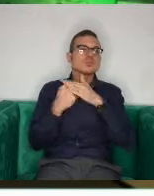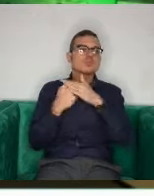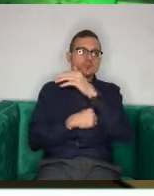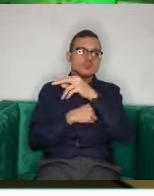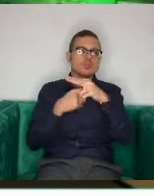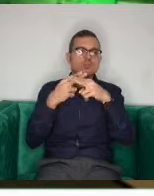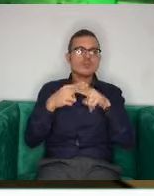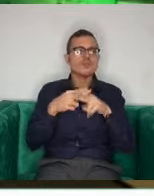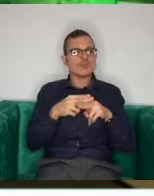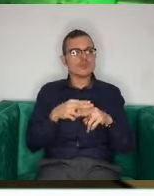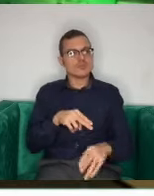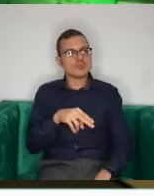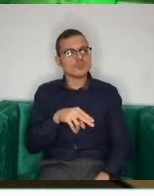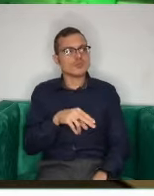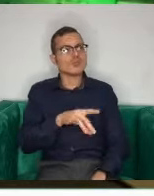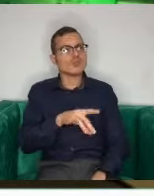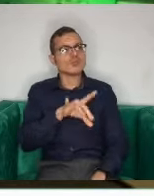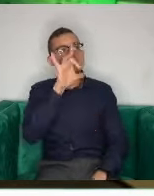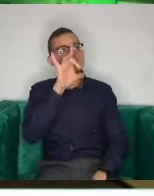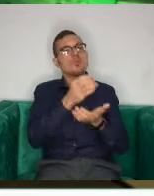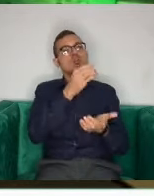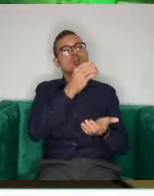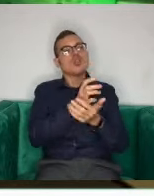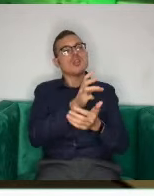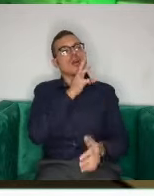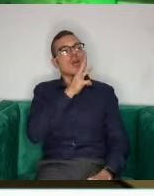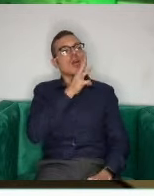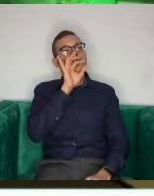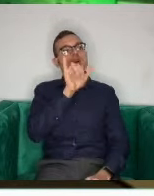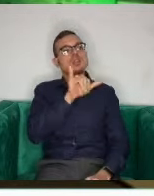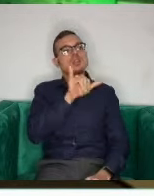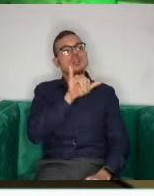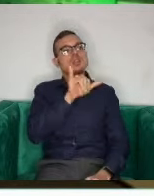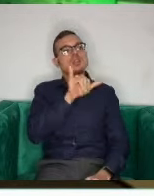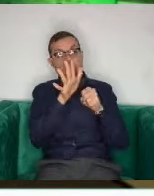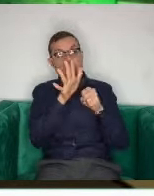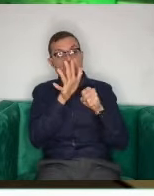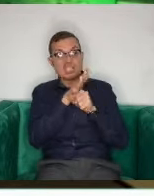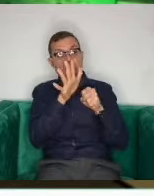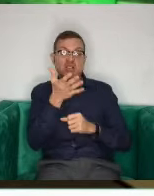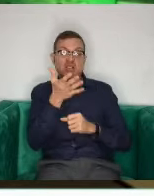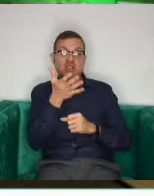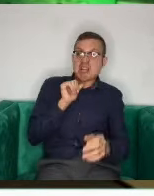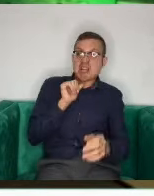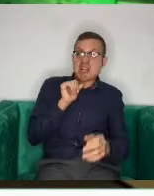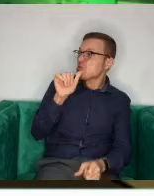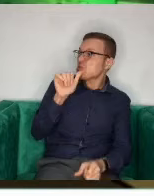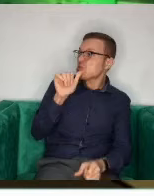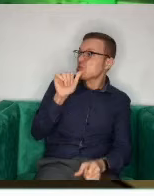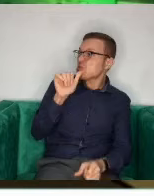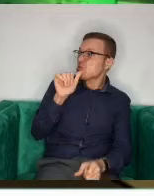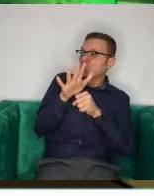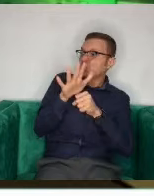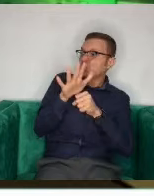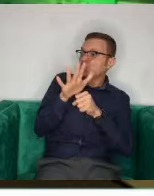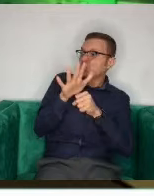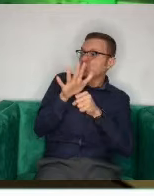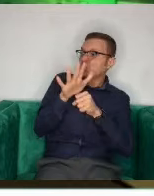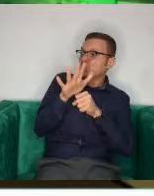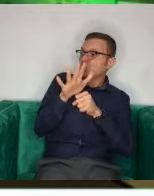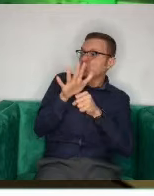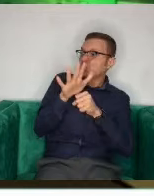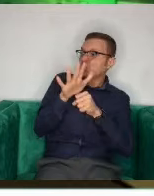diaria no necesariamente. Quizás no es suficiente si el paciente pesa 220 libras o 302 libras, no va a